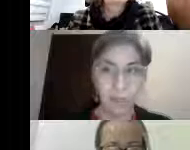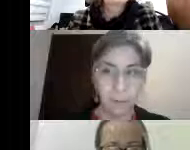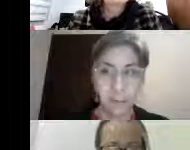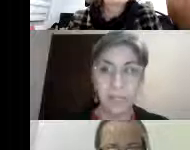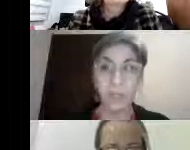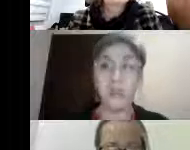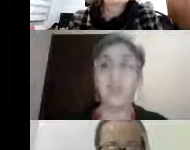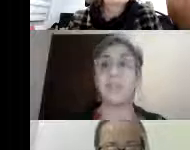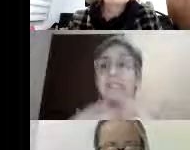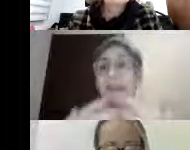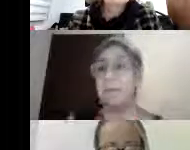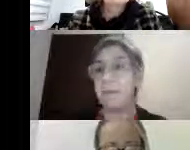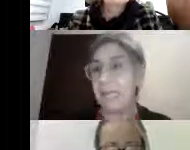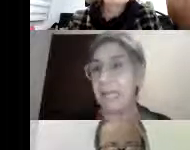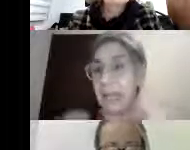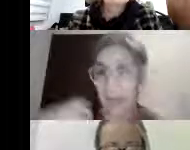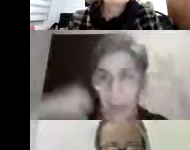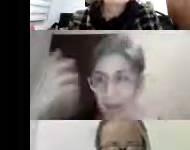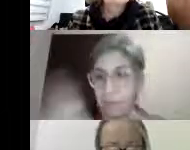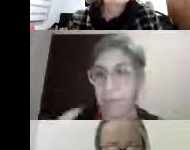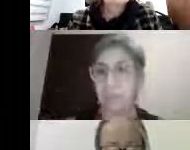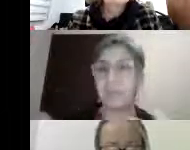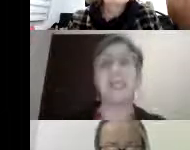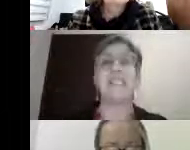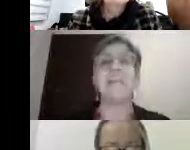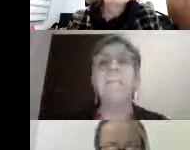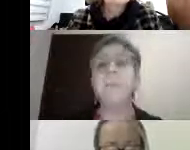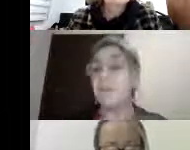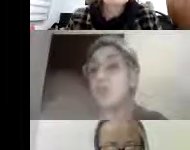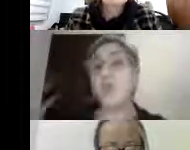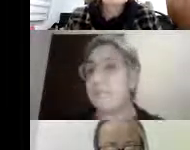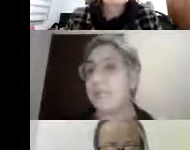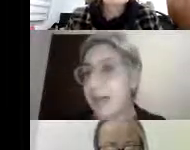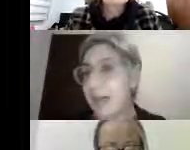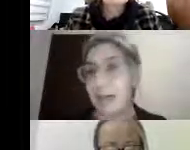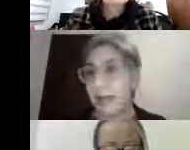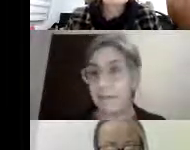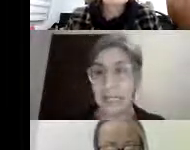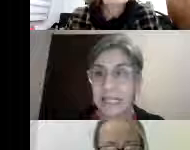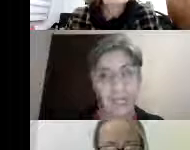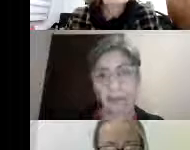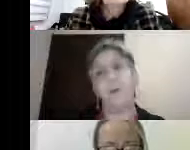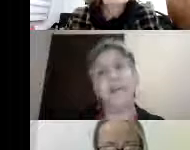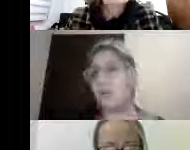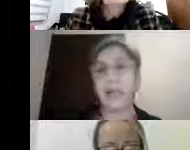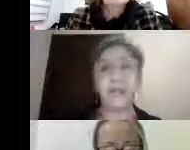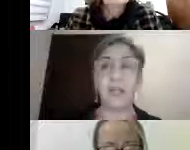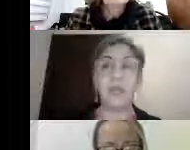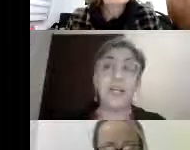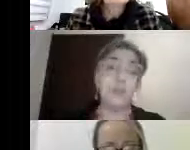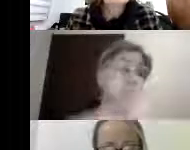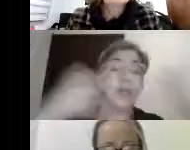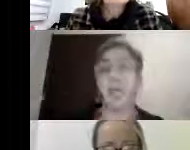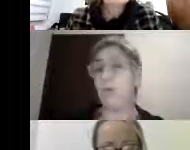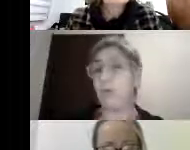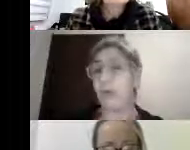restrictivos en el pensamiento y entonces a mí me parece que el primer concepto era ese. Prevención combinada para el VIH, que lo van a encontrar en la